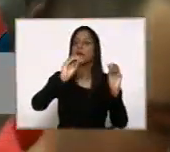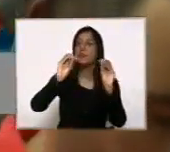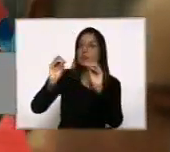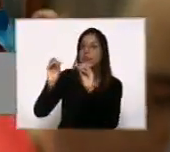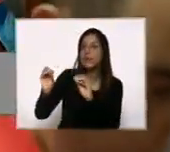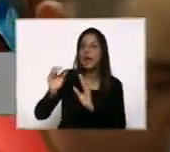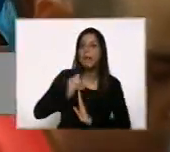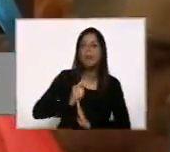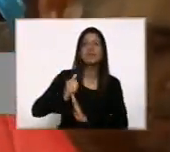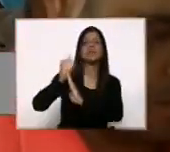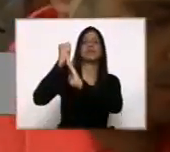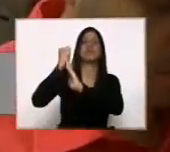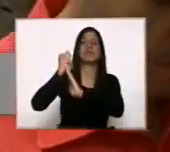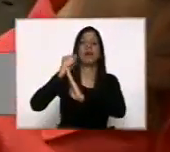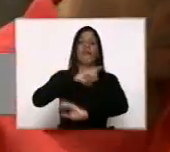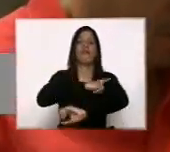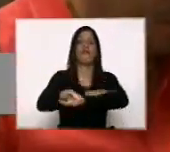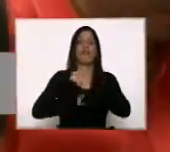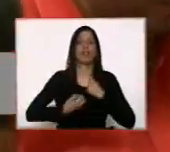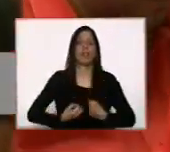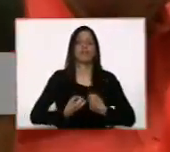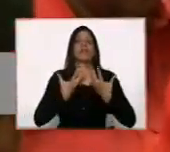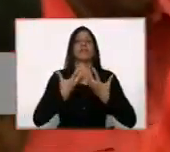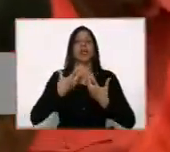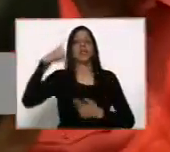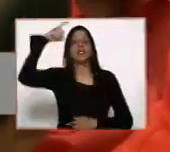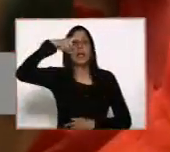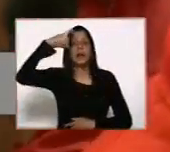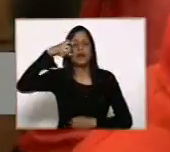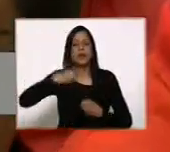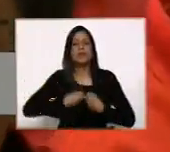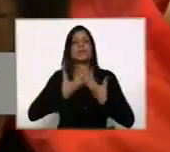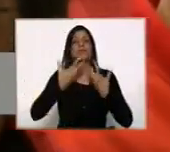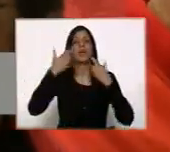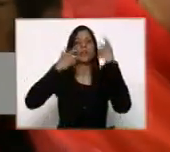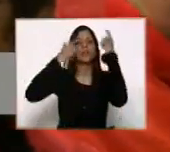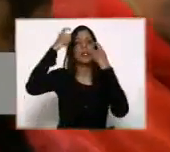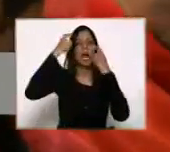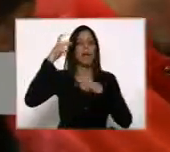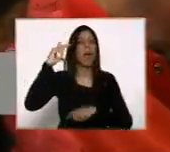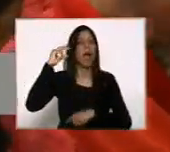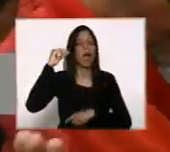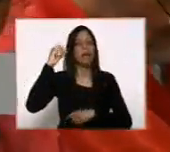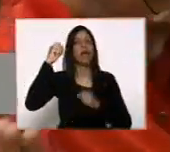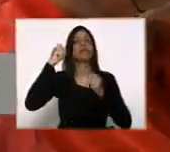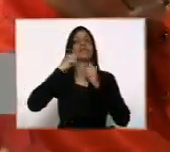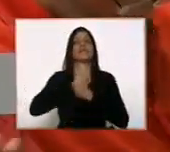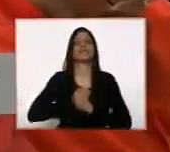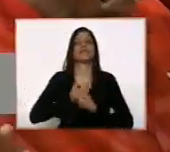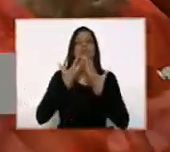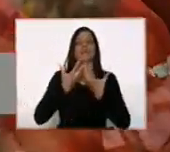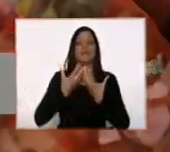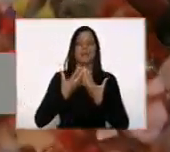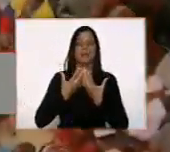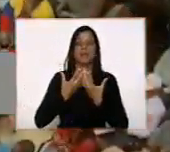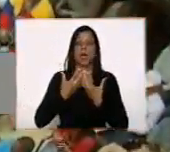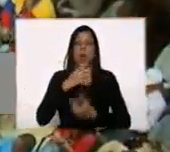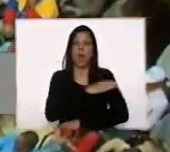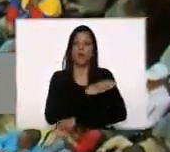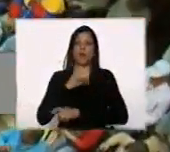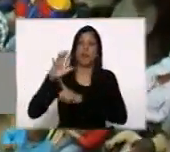nos da la fuerza, la voz que nos da la sabiduría. Ese es Hugo Chávez. Eso jamás podrán